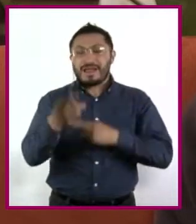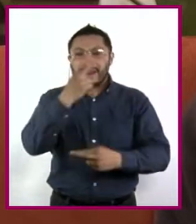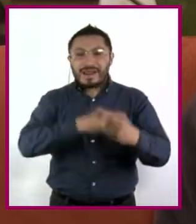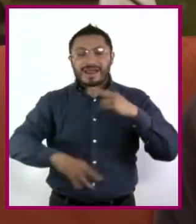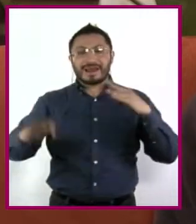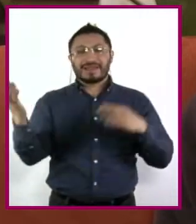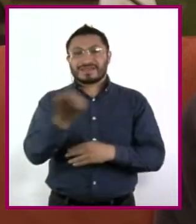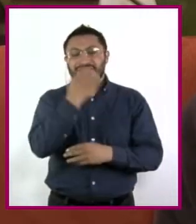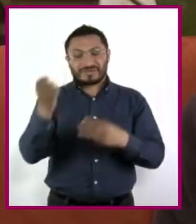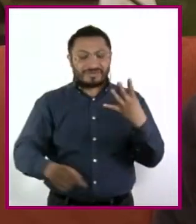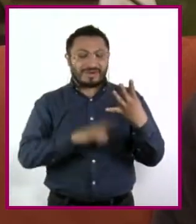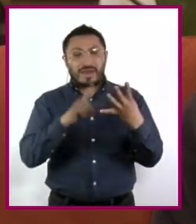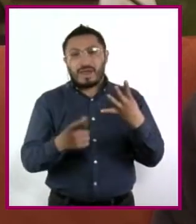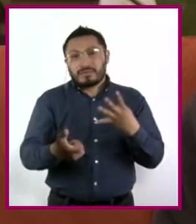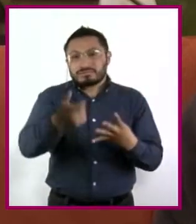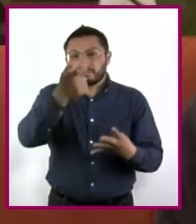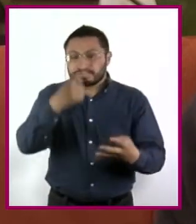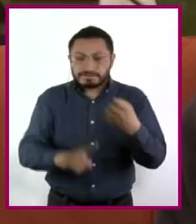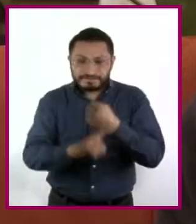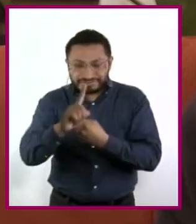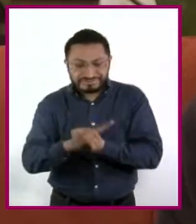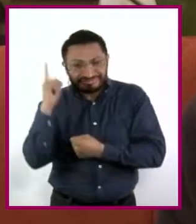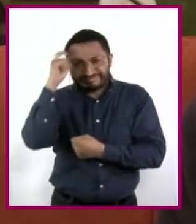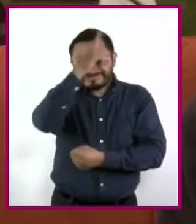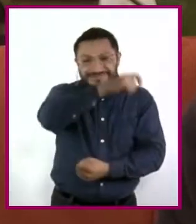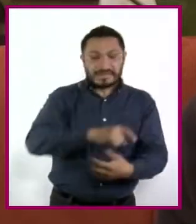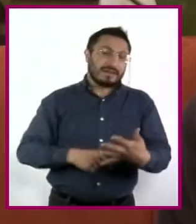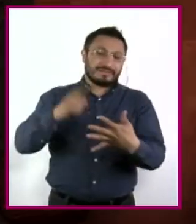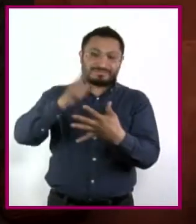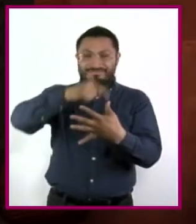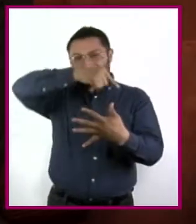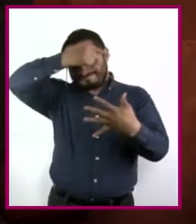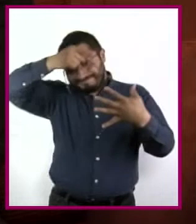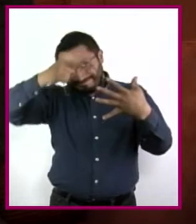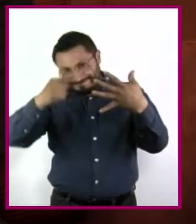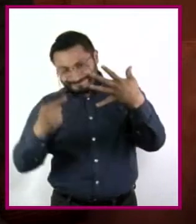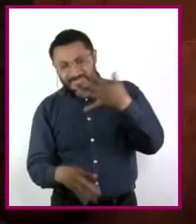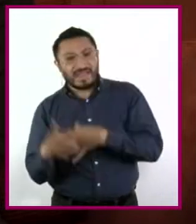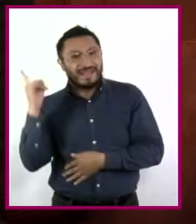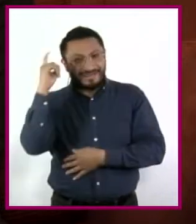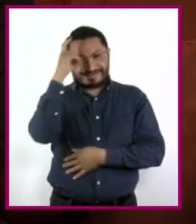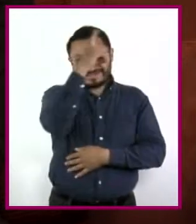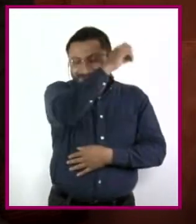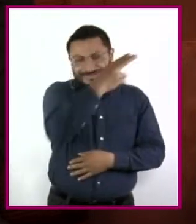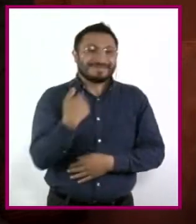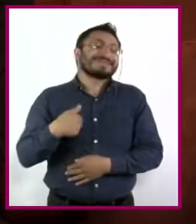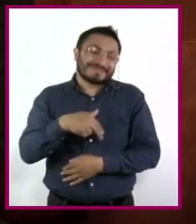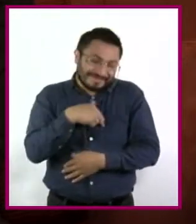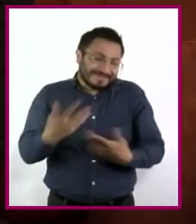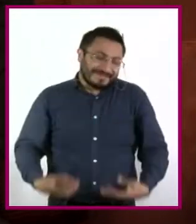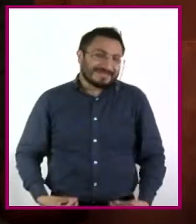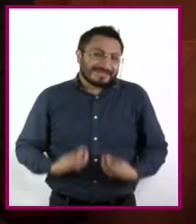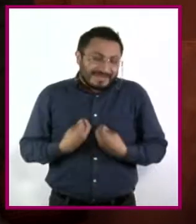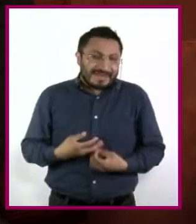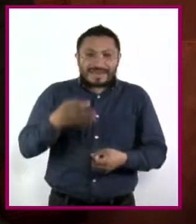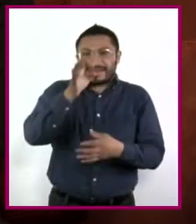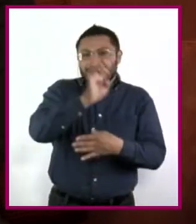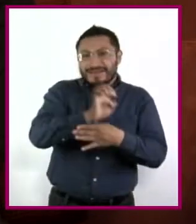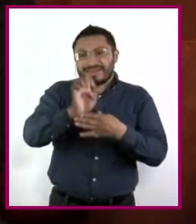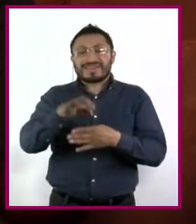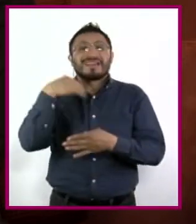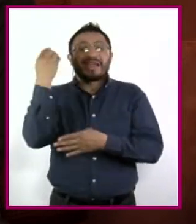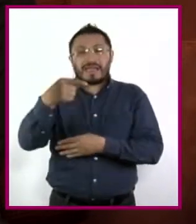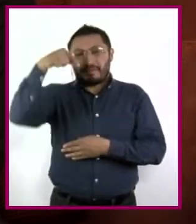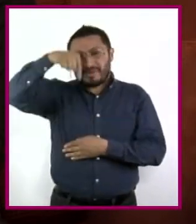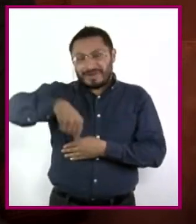problemas económicos, más nuestros propios rollos han complicado un poco nuestra existencia? Queremos que este videoblog sea un